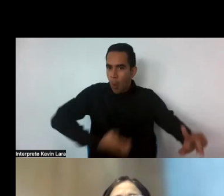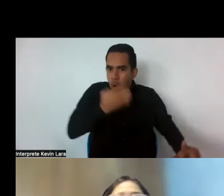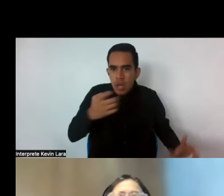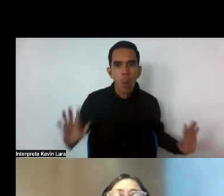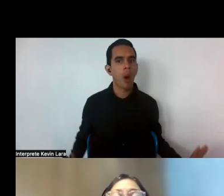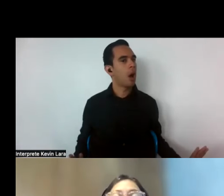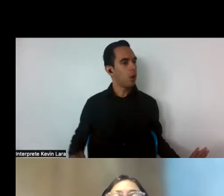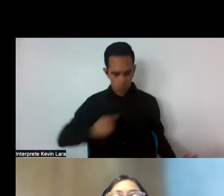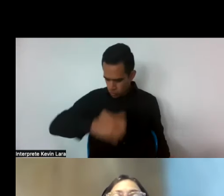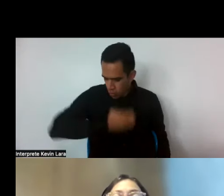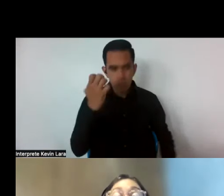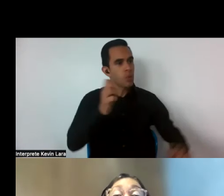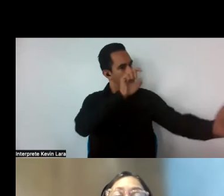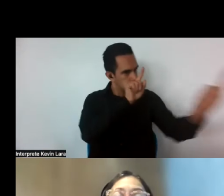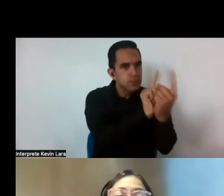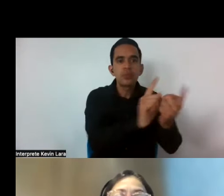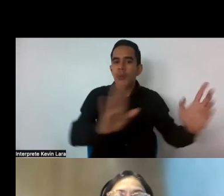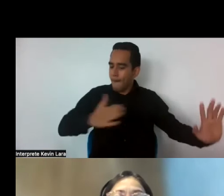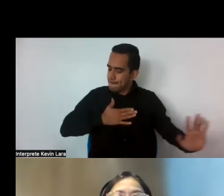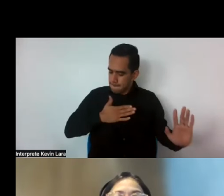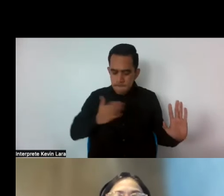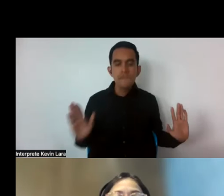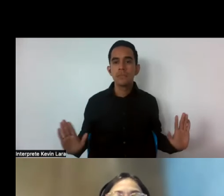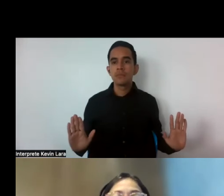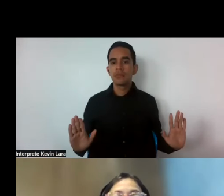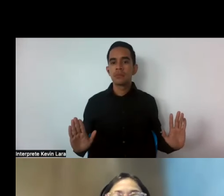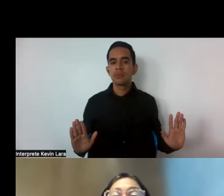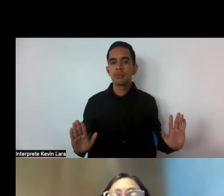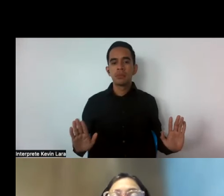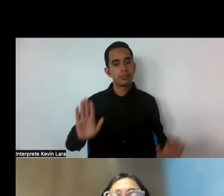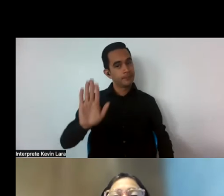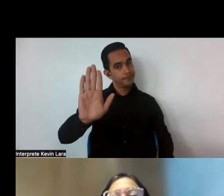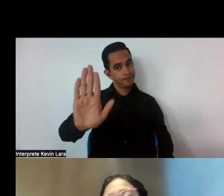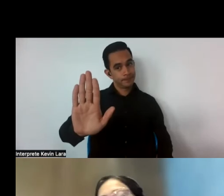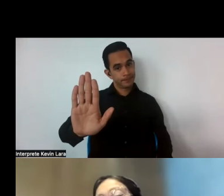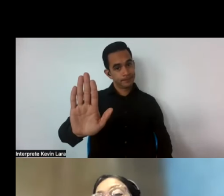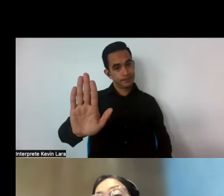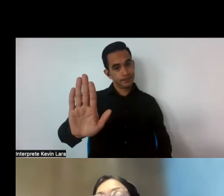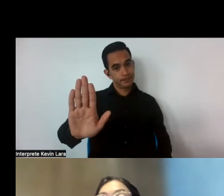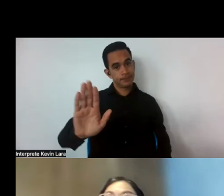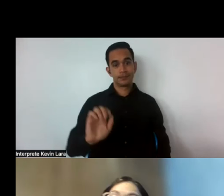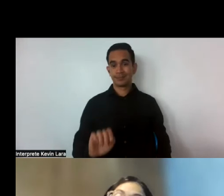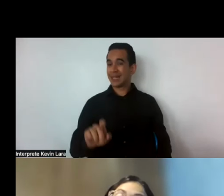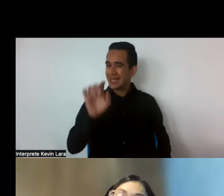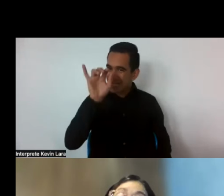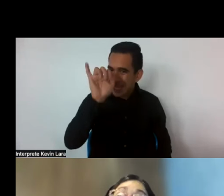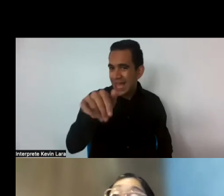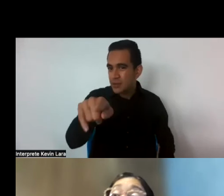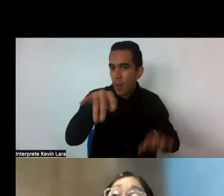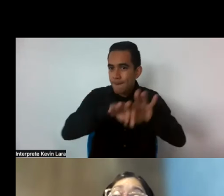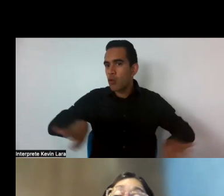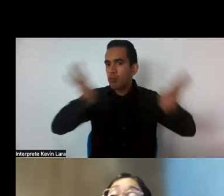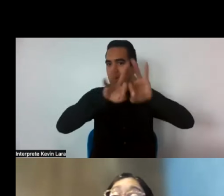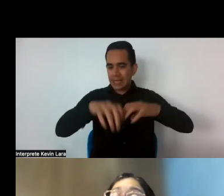situación, no puedo ir de otra forma. Y de eso, equipo, se trata la inteligencia emocional, que